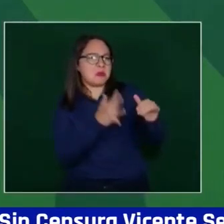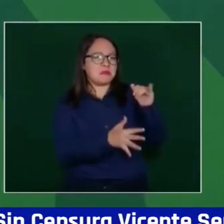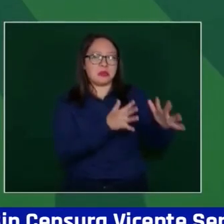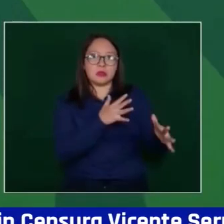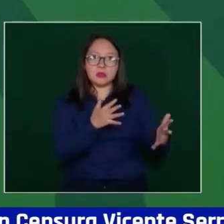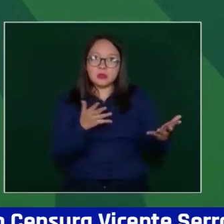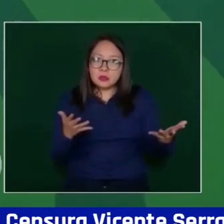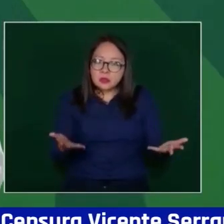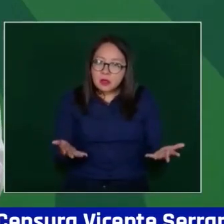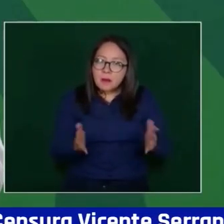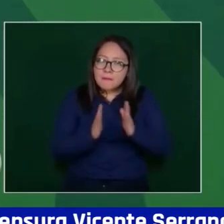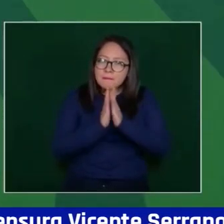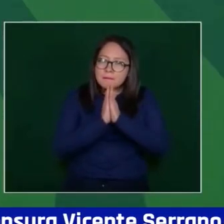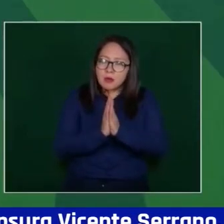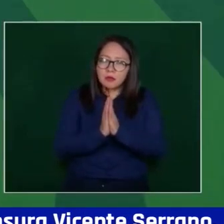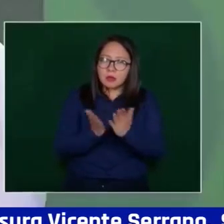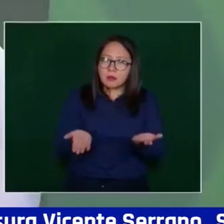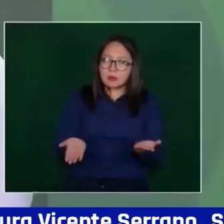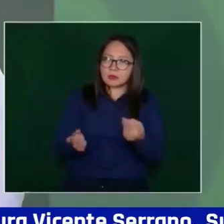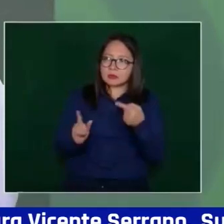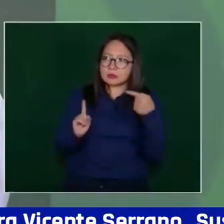Está encabezando una campaña